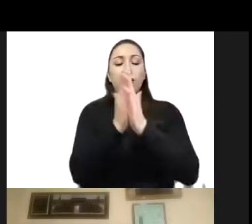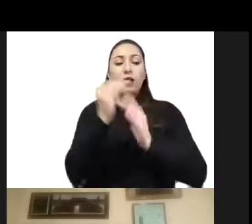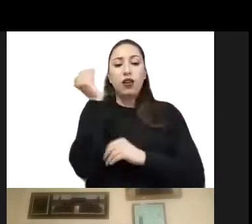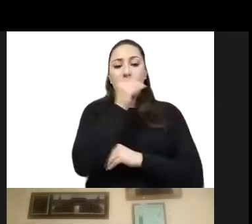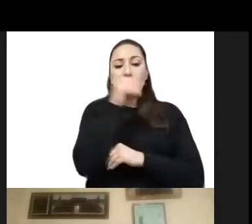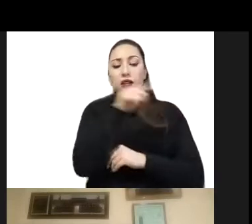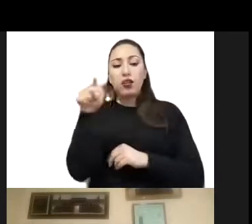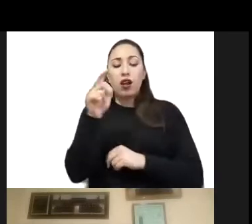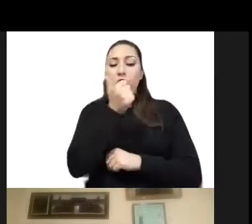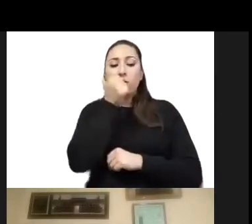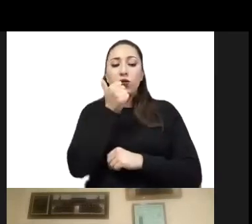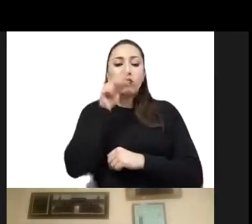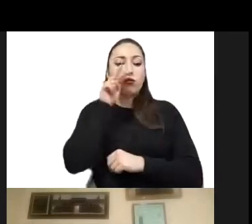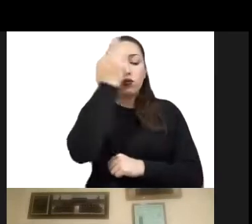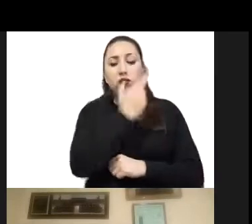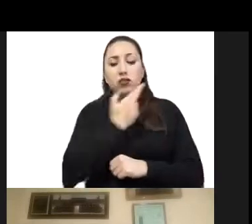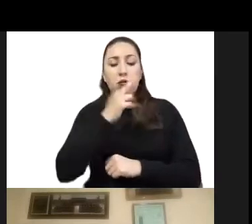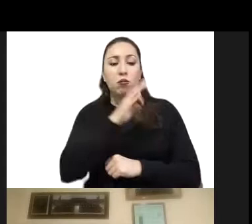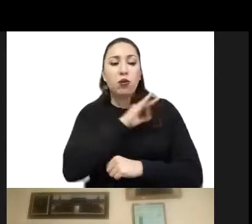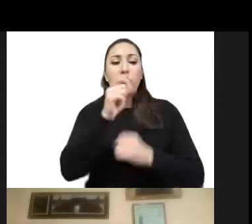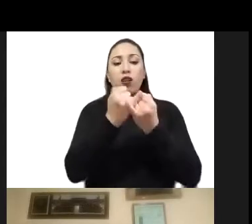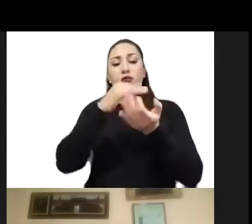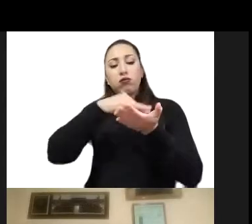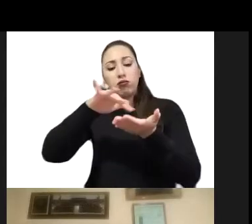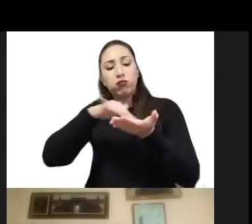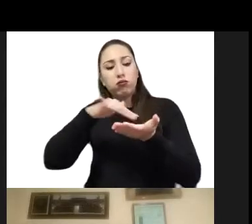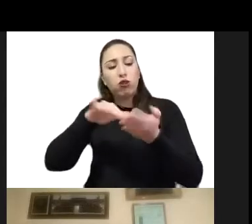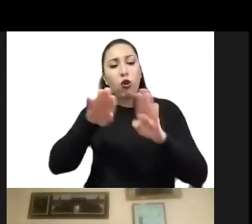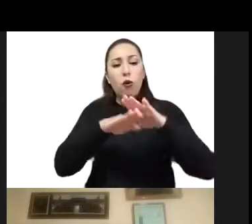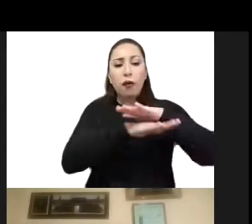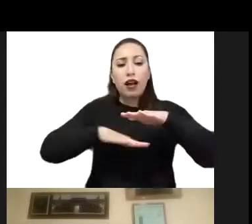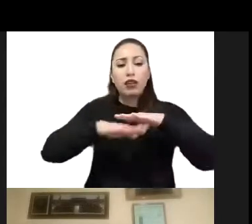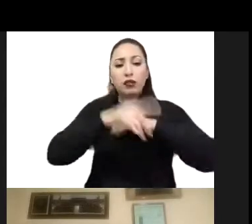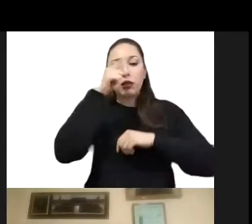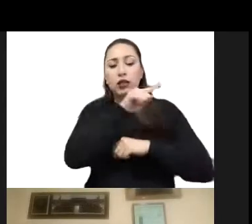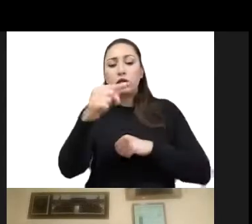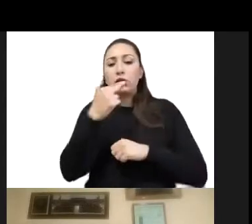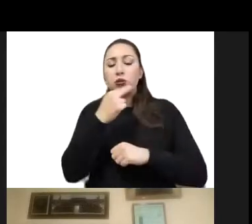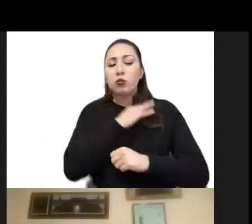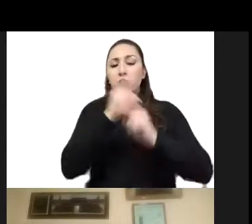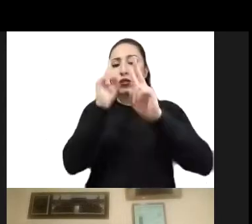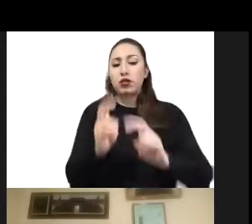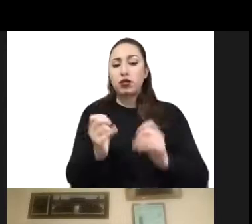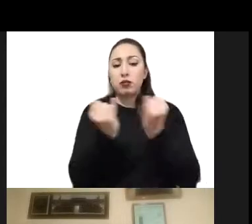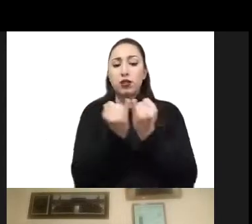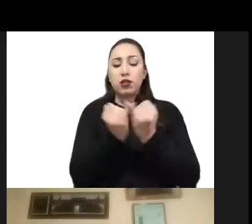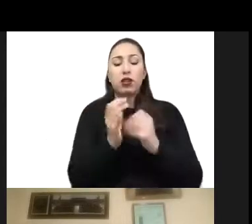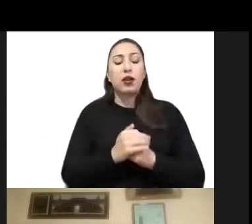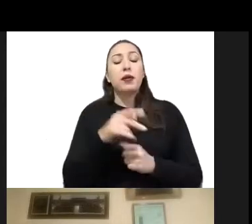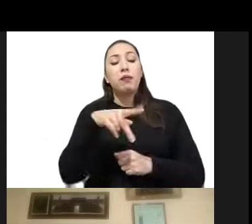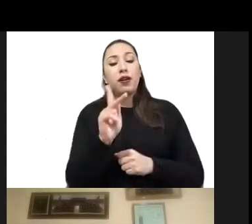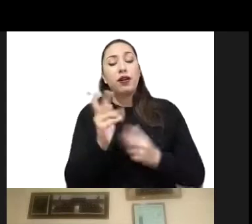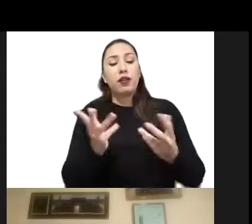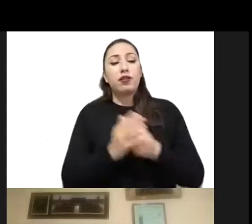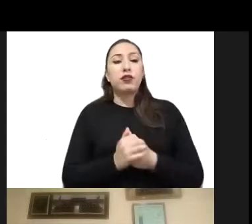como materiales y lecturas de educación básica habilitados para su consulta virtual. No obstante a lo